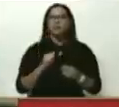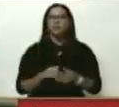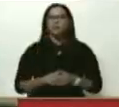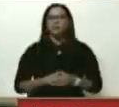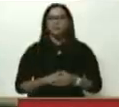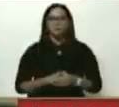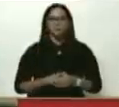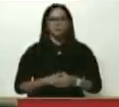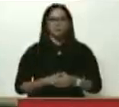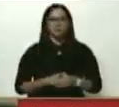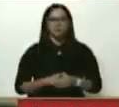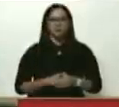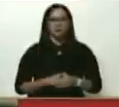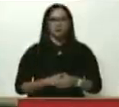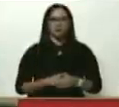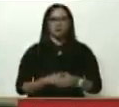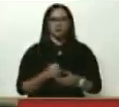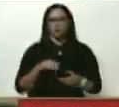Te lo puedo decir yo desde aquí,